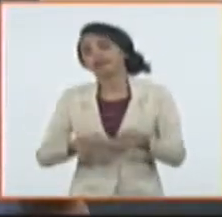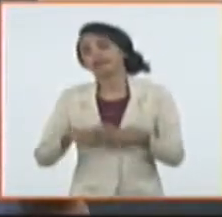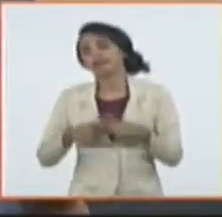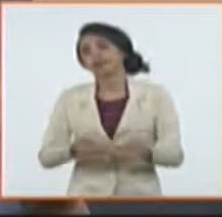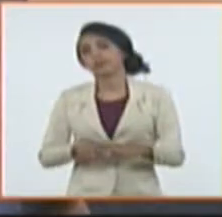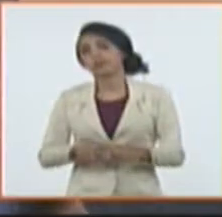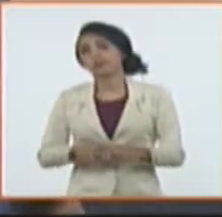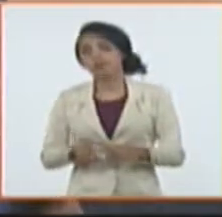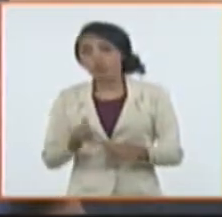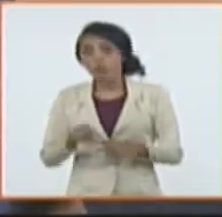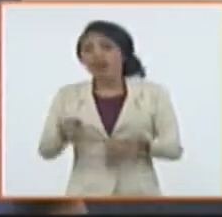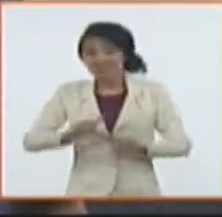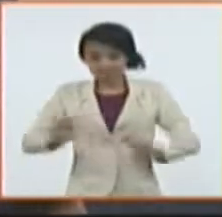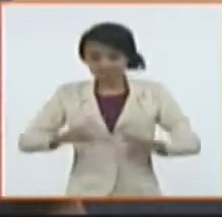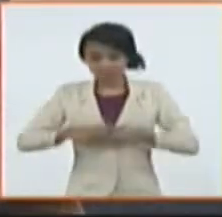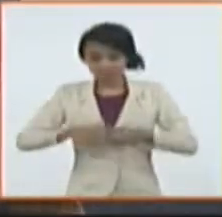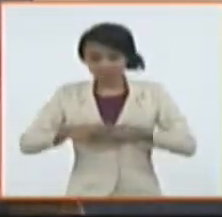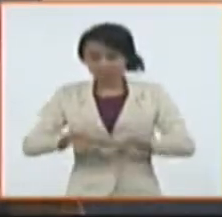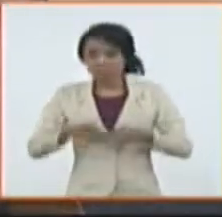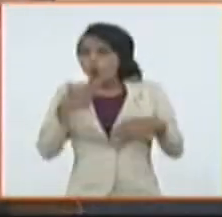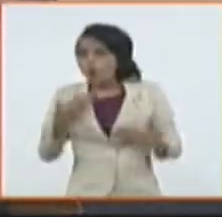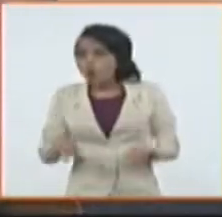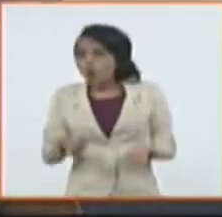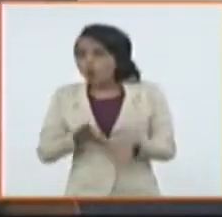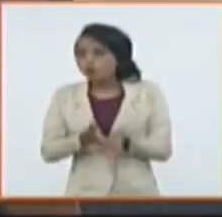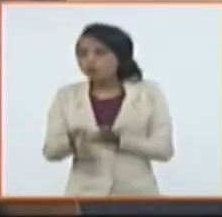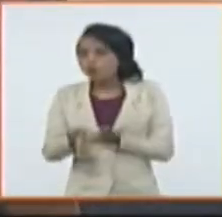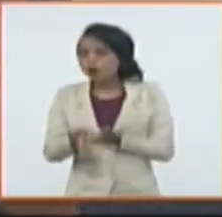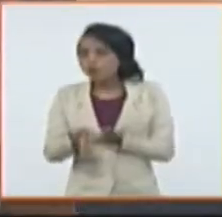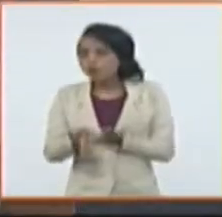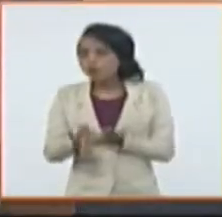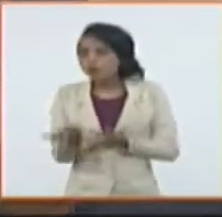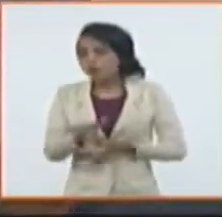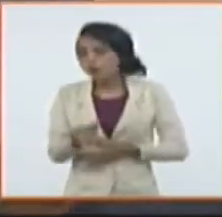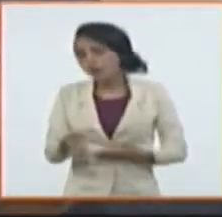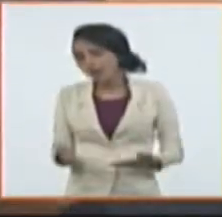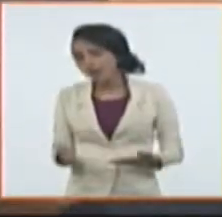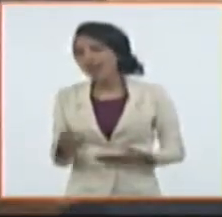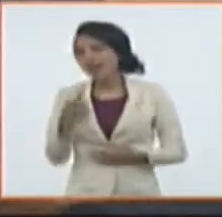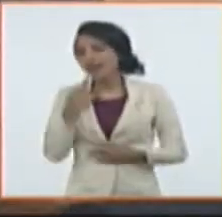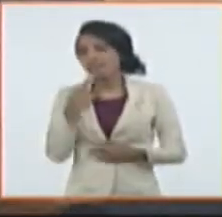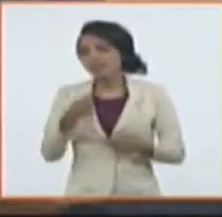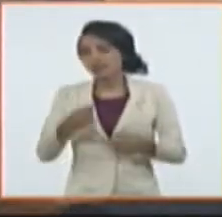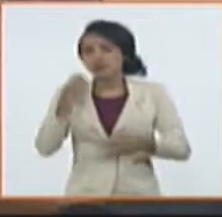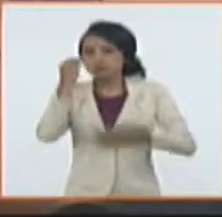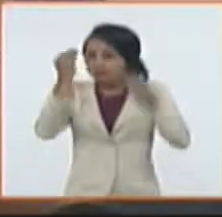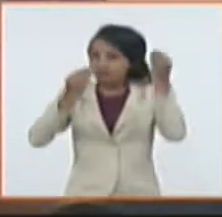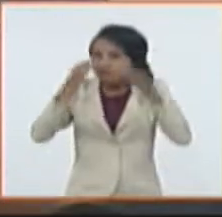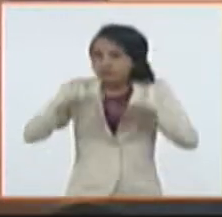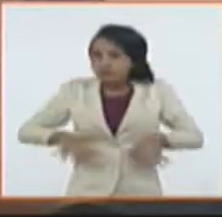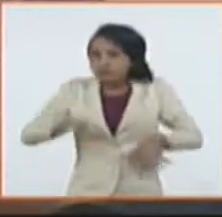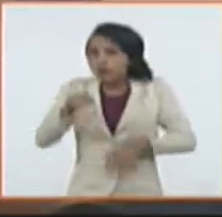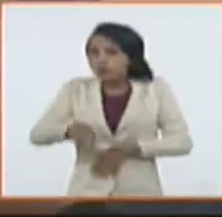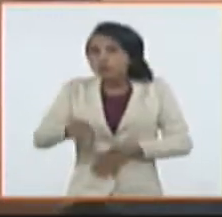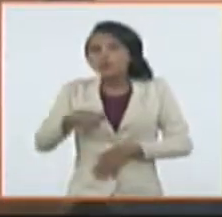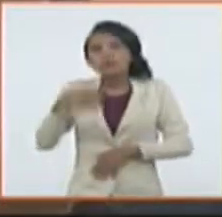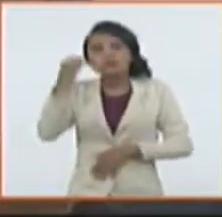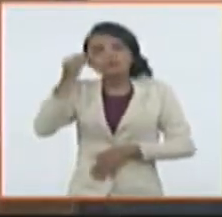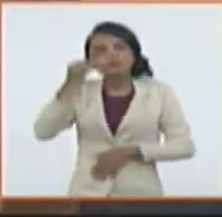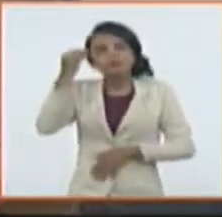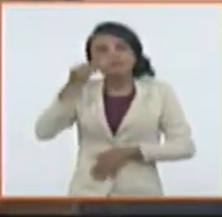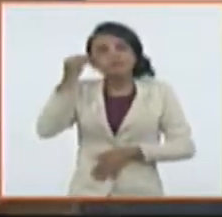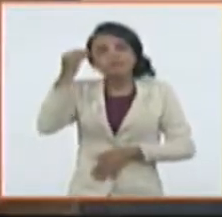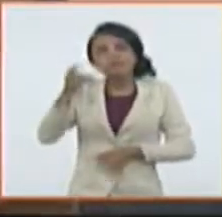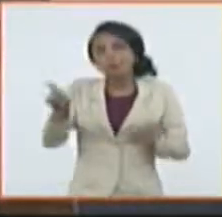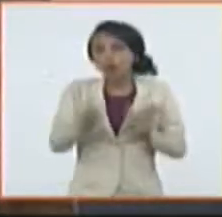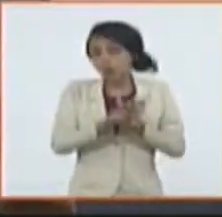hacemos sostenible esto. Y yo creo que estamos un poco en un letargo. Yo cuando analizo la situación actual estoy pensando en la convocatoria que